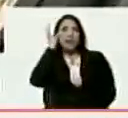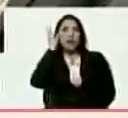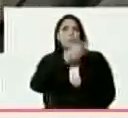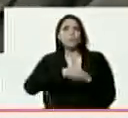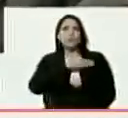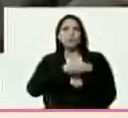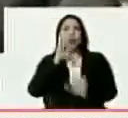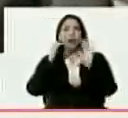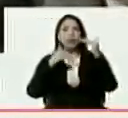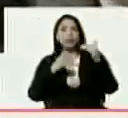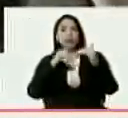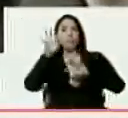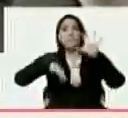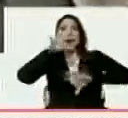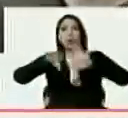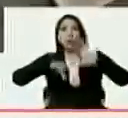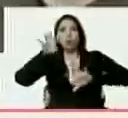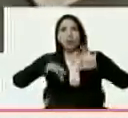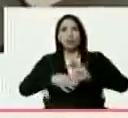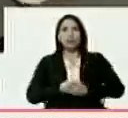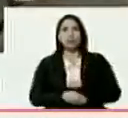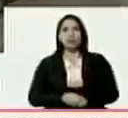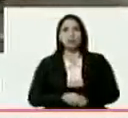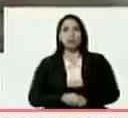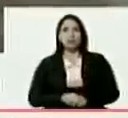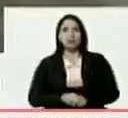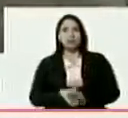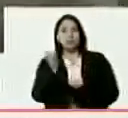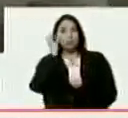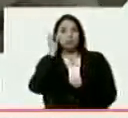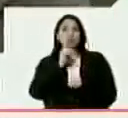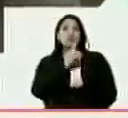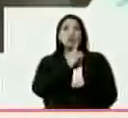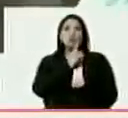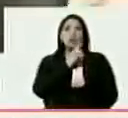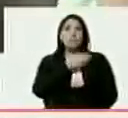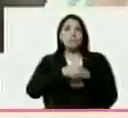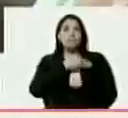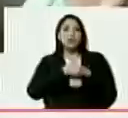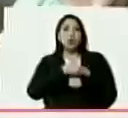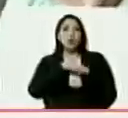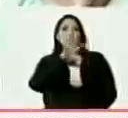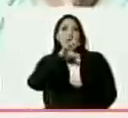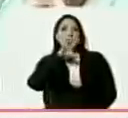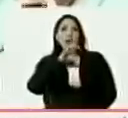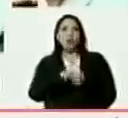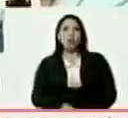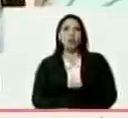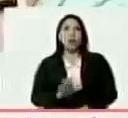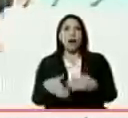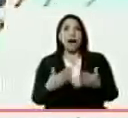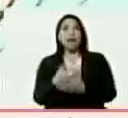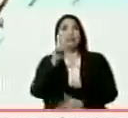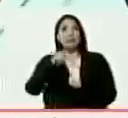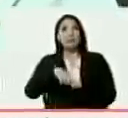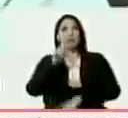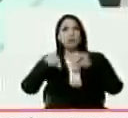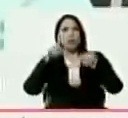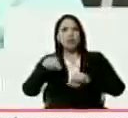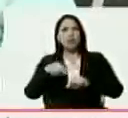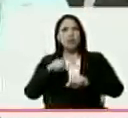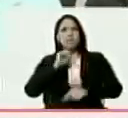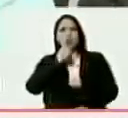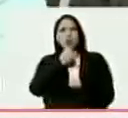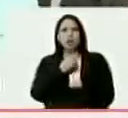las mascotas, los animalitos, se llama misión Nevado. Hasta esa cuenta la bloquearon.